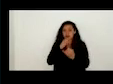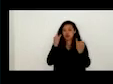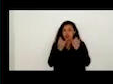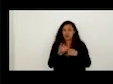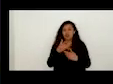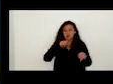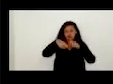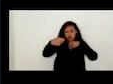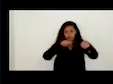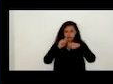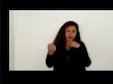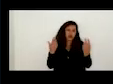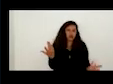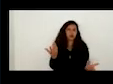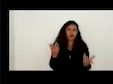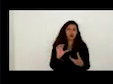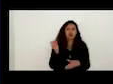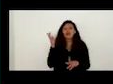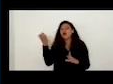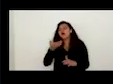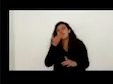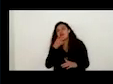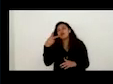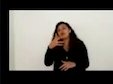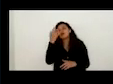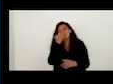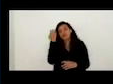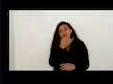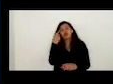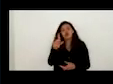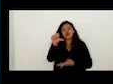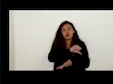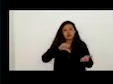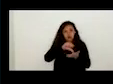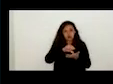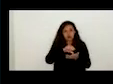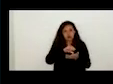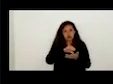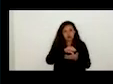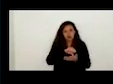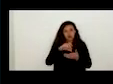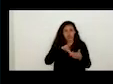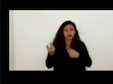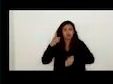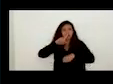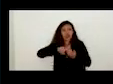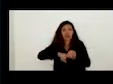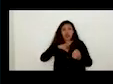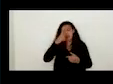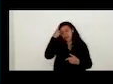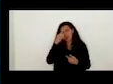otro plato de uso común en sus escuelas o en sus centros se pueden incluir y que guarden esta